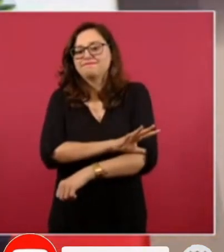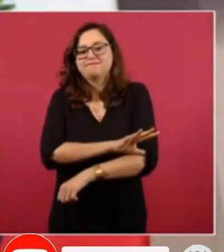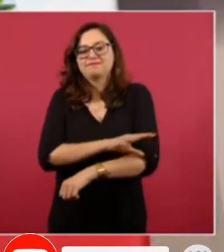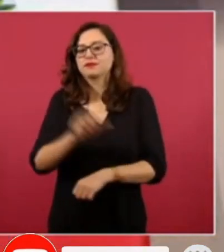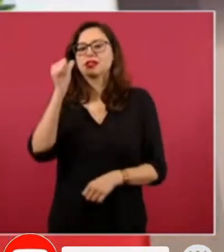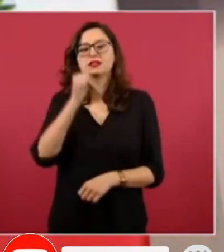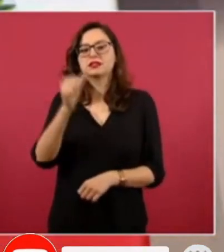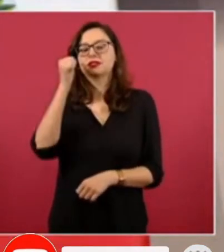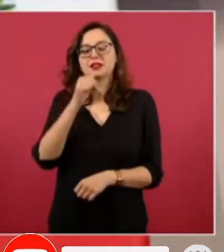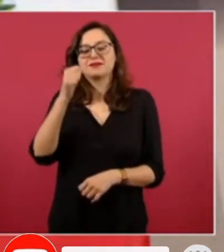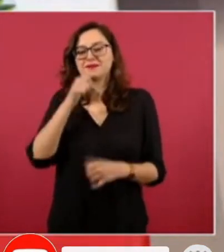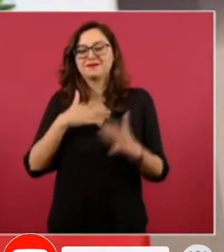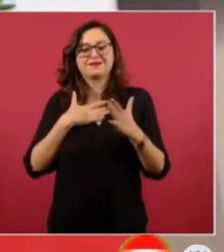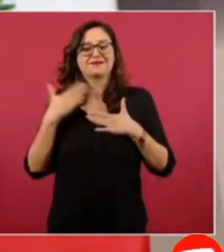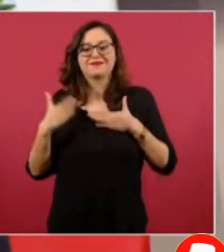porque